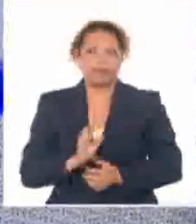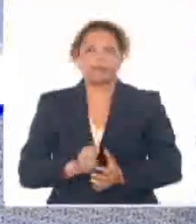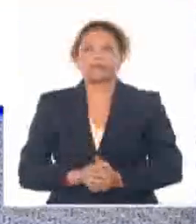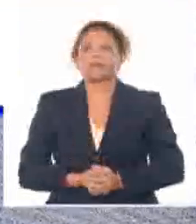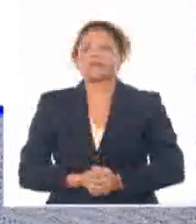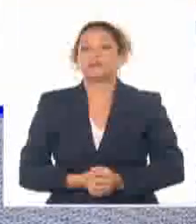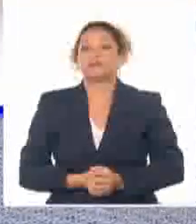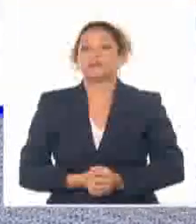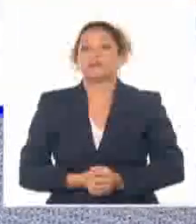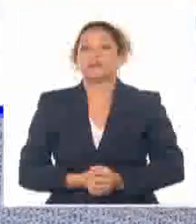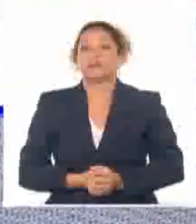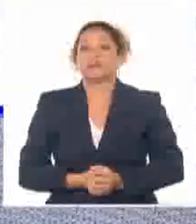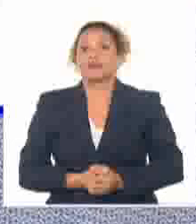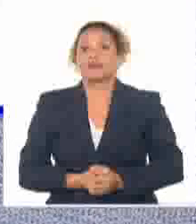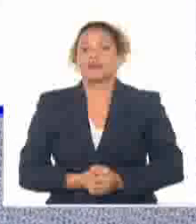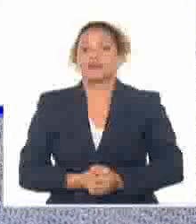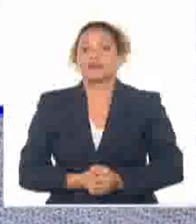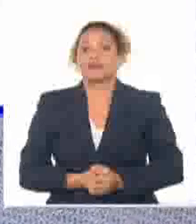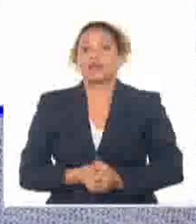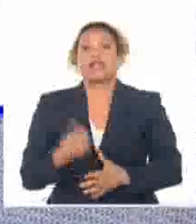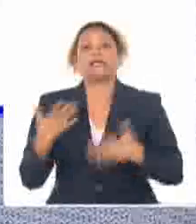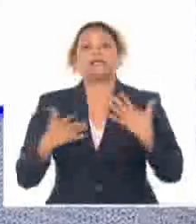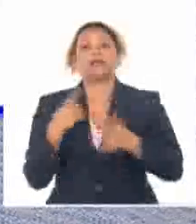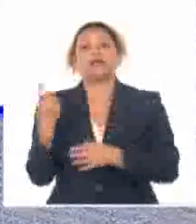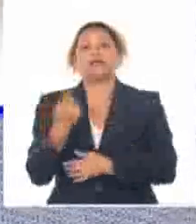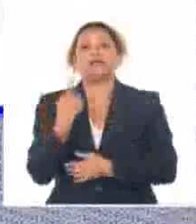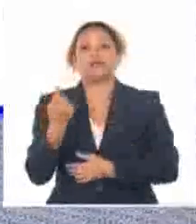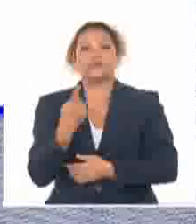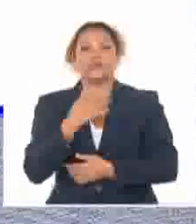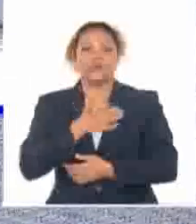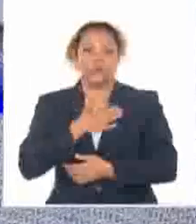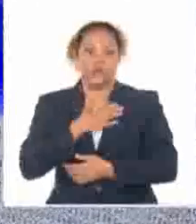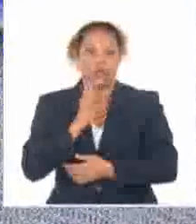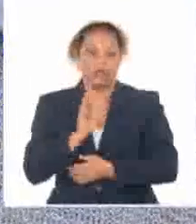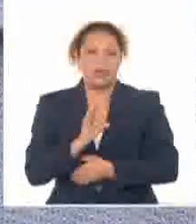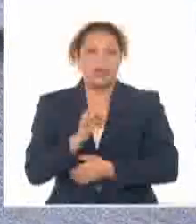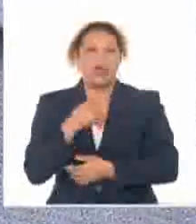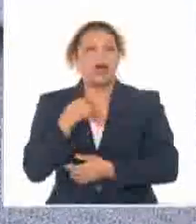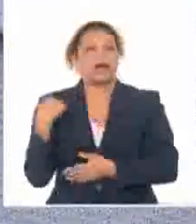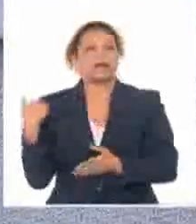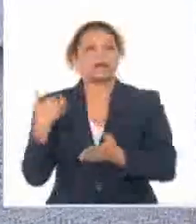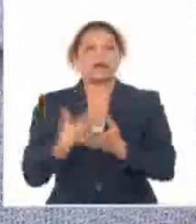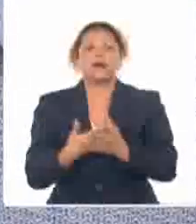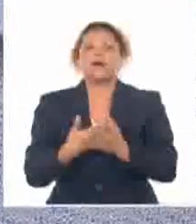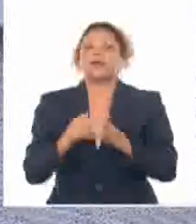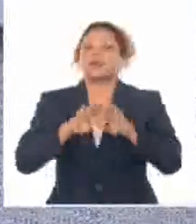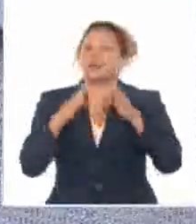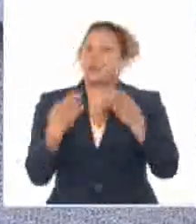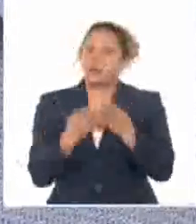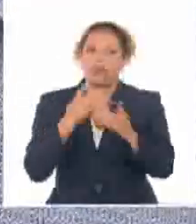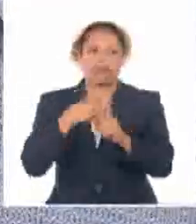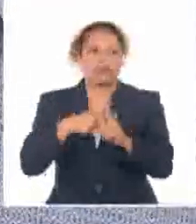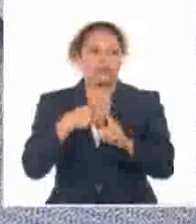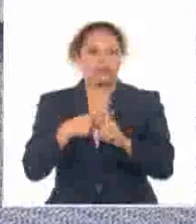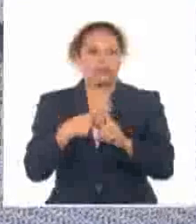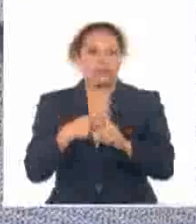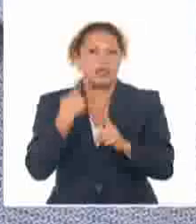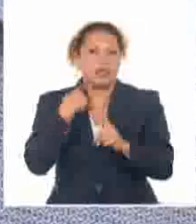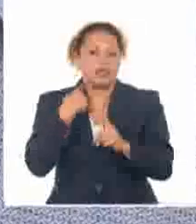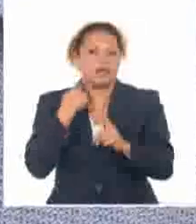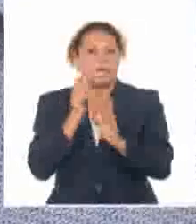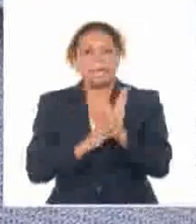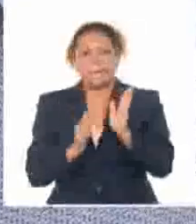la variable directora de la actividad nuestra es el coeficiente de disponibilidad técnica, que ha tenido un movimiento positivo a lo largo de estos últimos